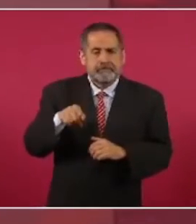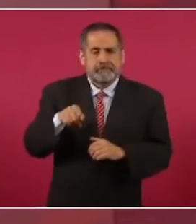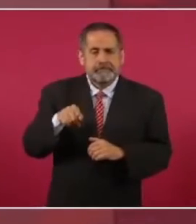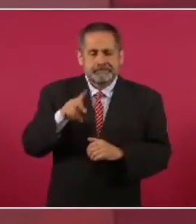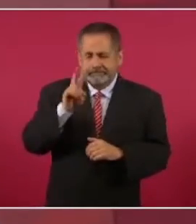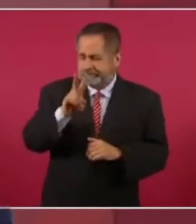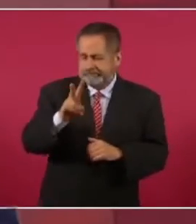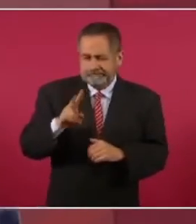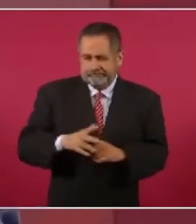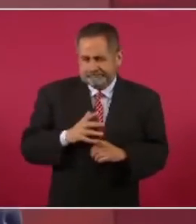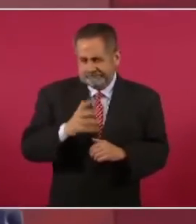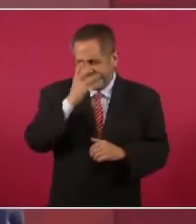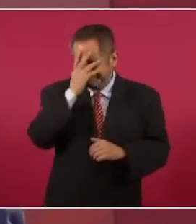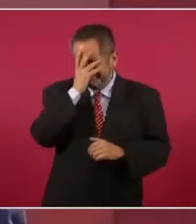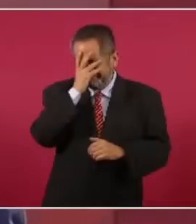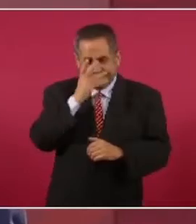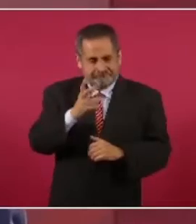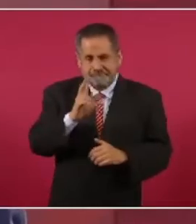vergonzoso,